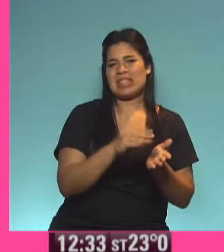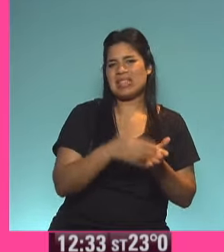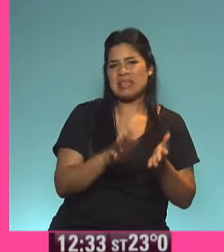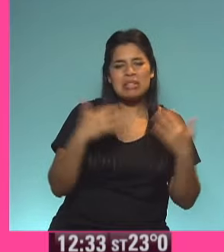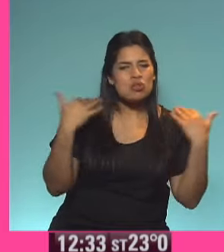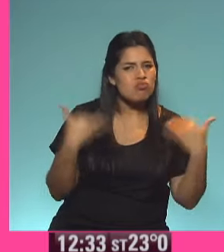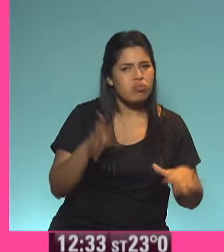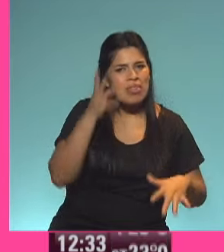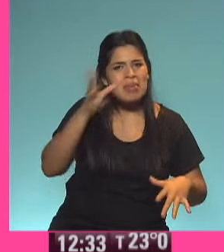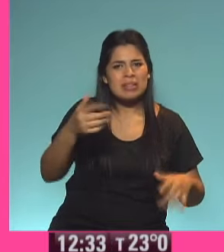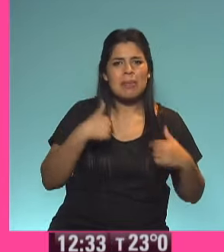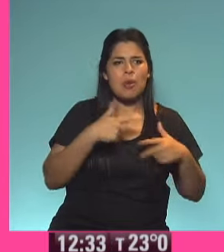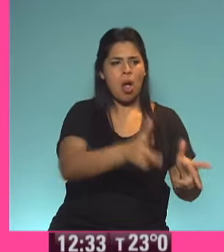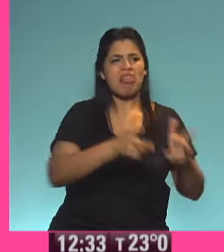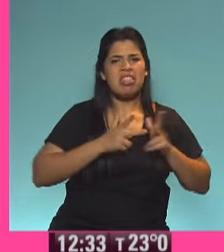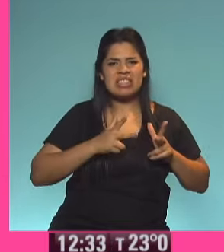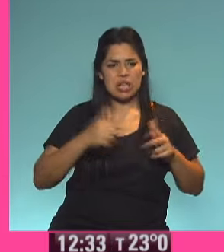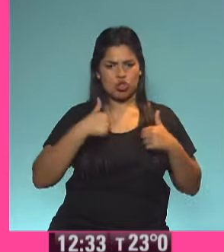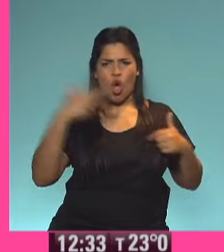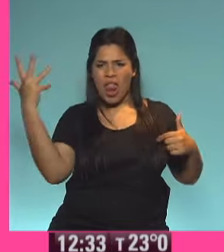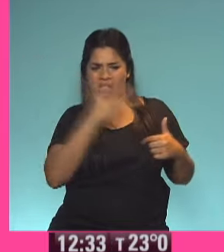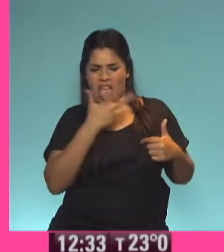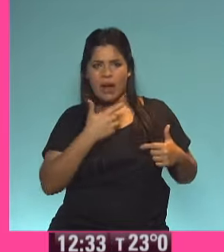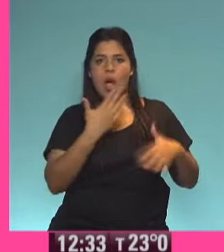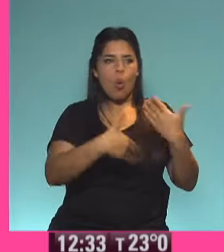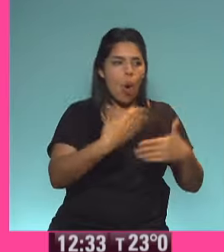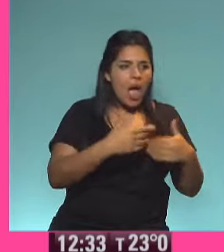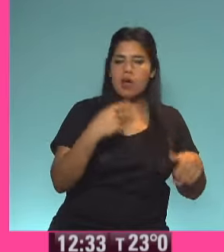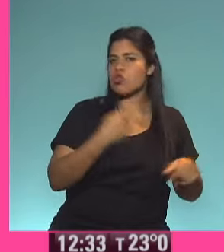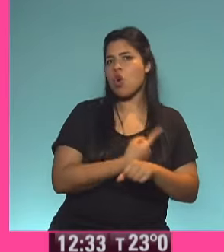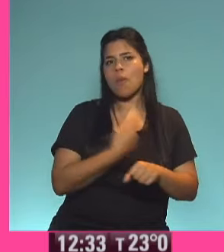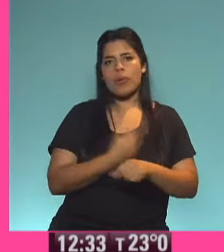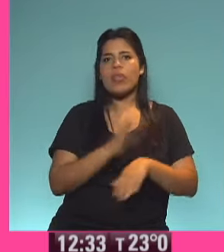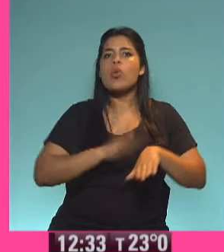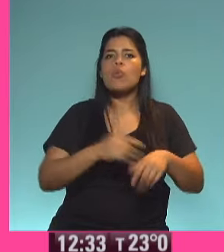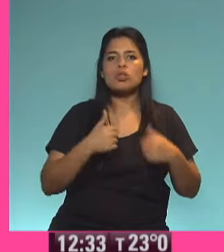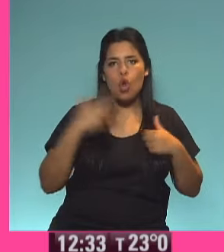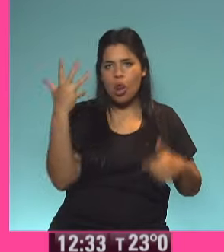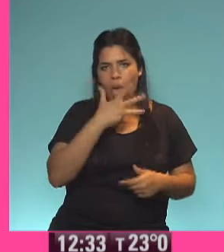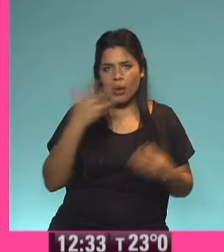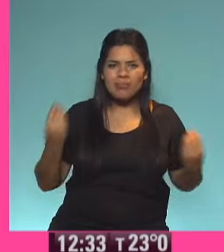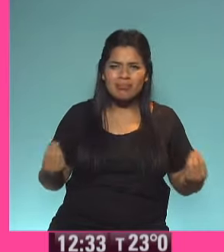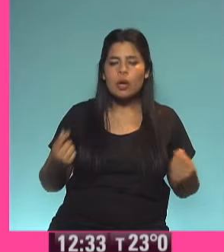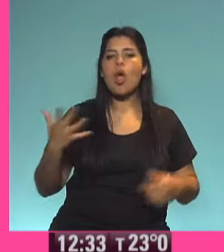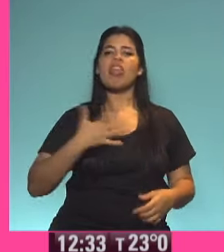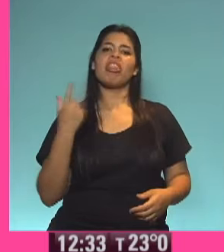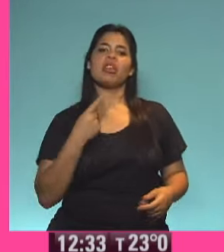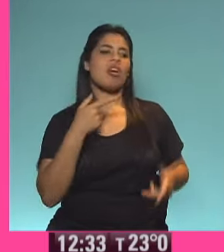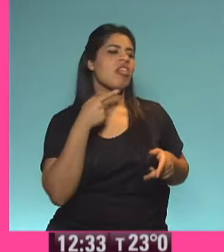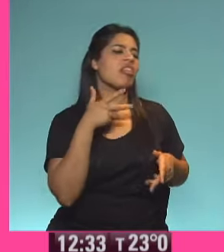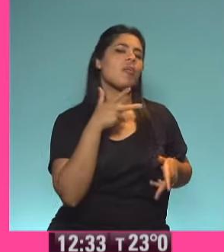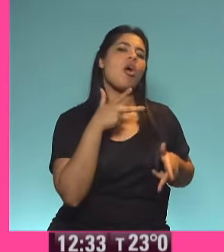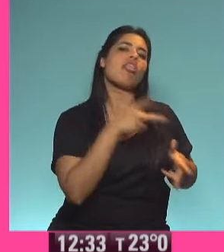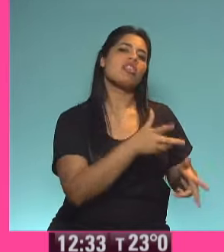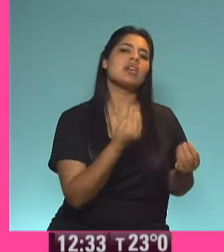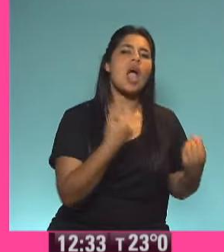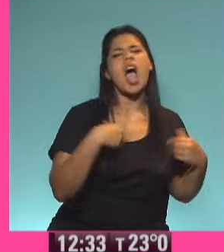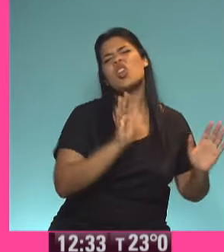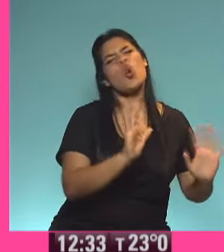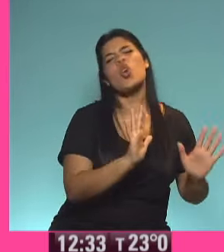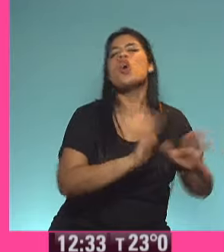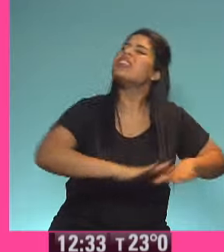decían negra, que no me dejaban jugar porque era negra. Y los directivos no hacían nada y decían, ay, pero es un juego de niños. Y no es un juego de